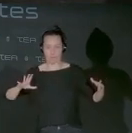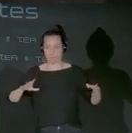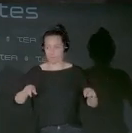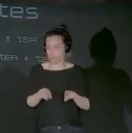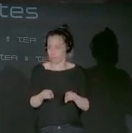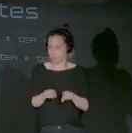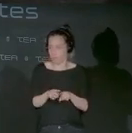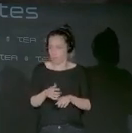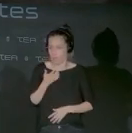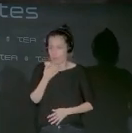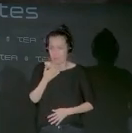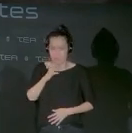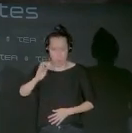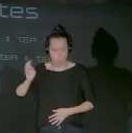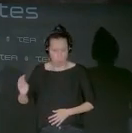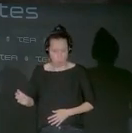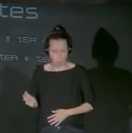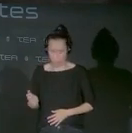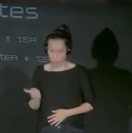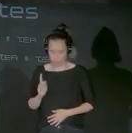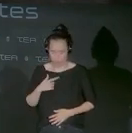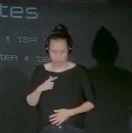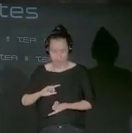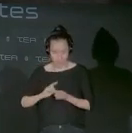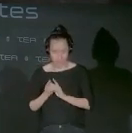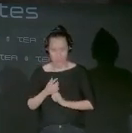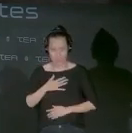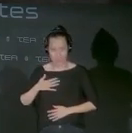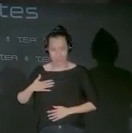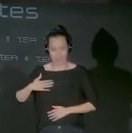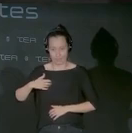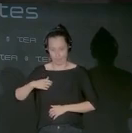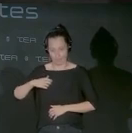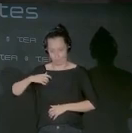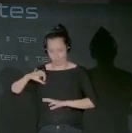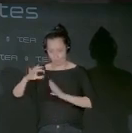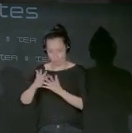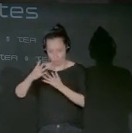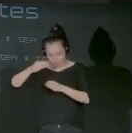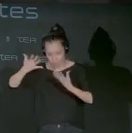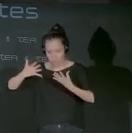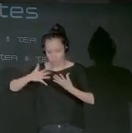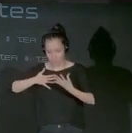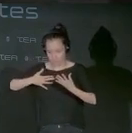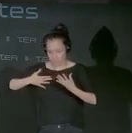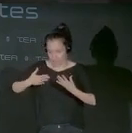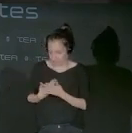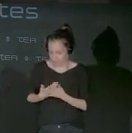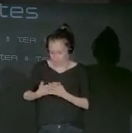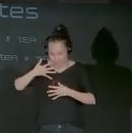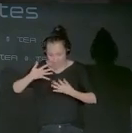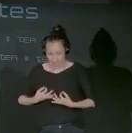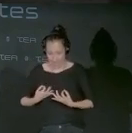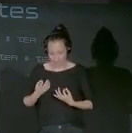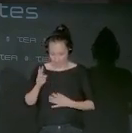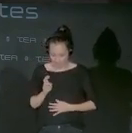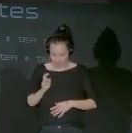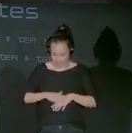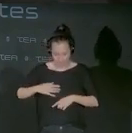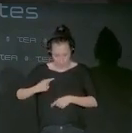de Ready Player One, sino todo lo contrario, sino bajarlo a casos reales de uso de nuestro día a día, que no sean útiles o que no sean